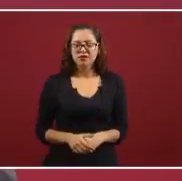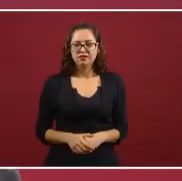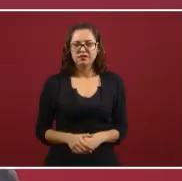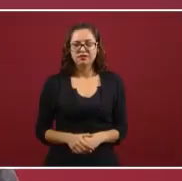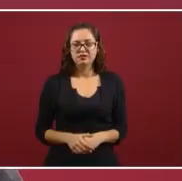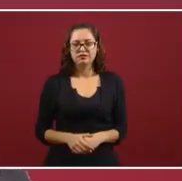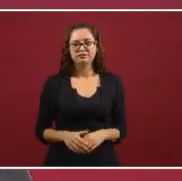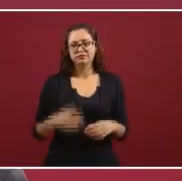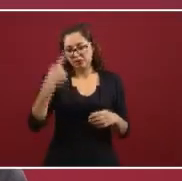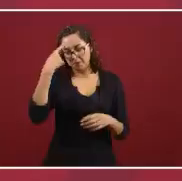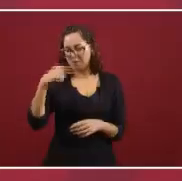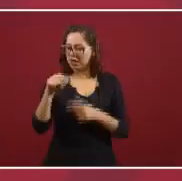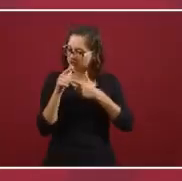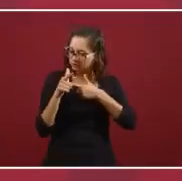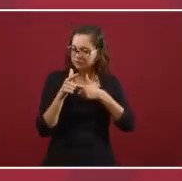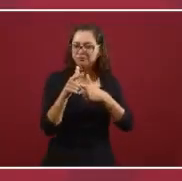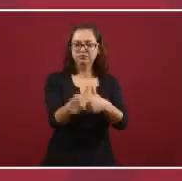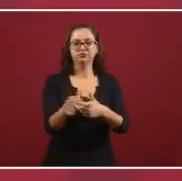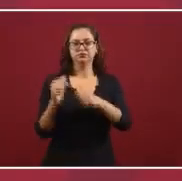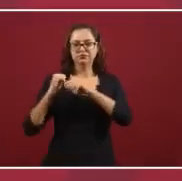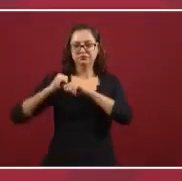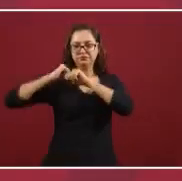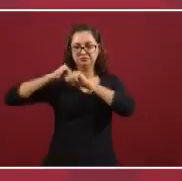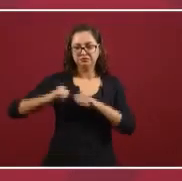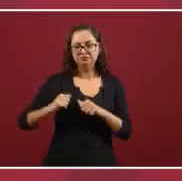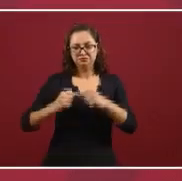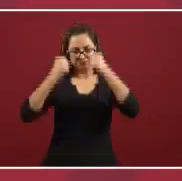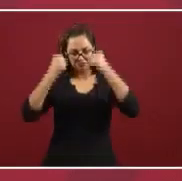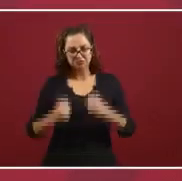para sostenernos en el gobierno.